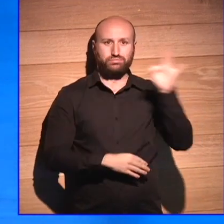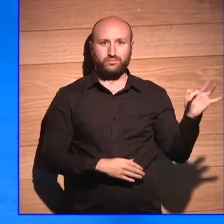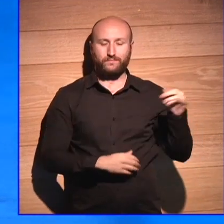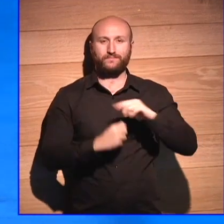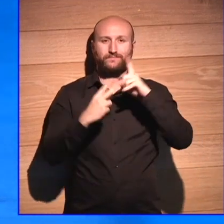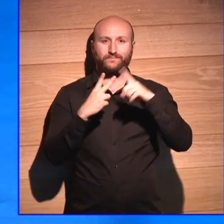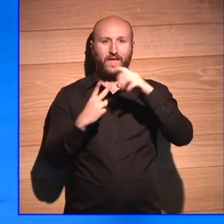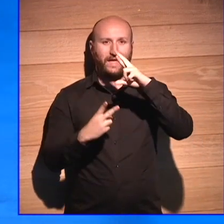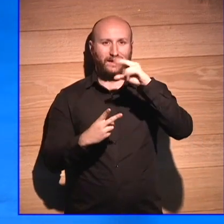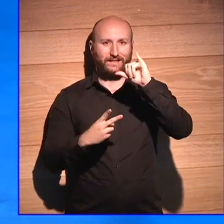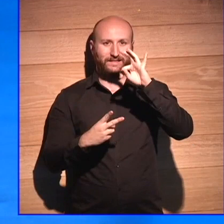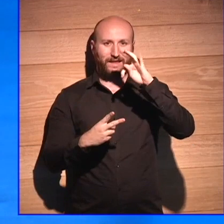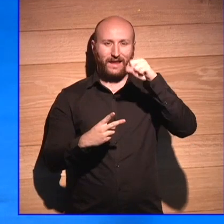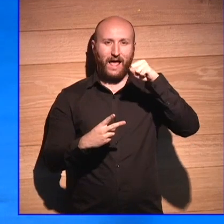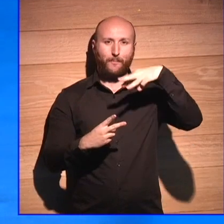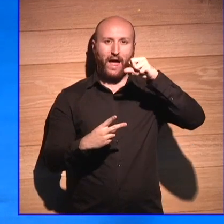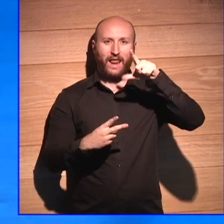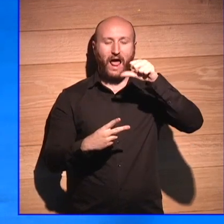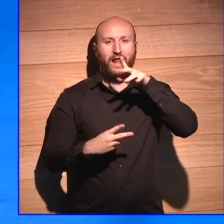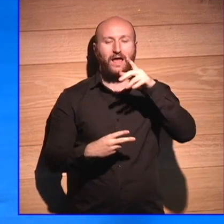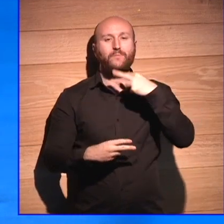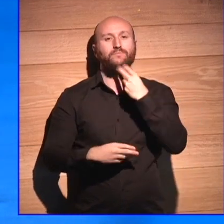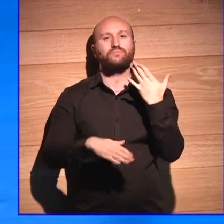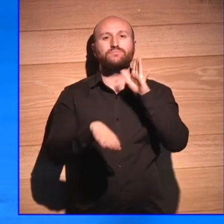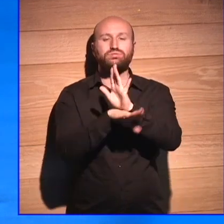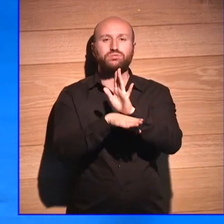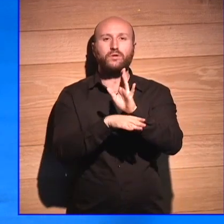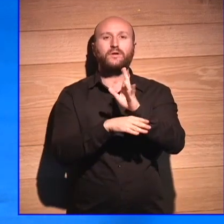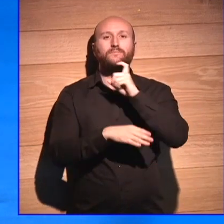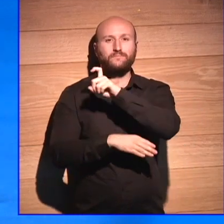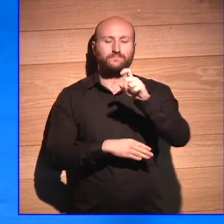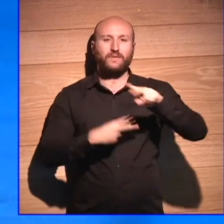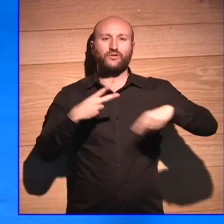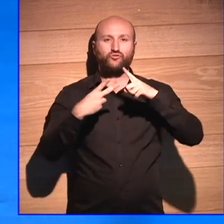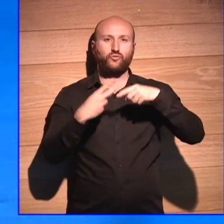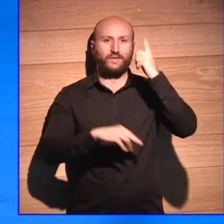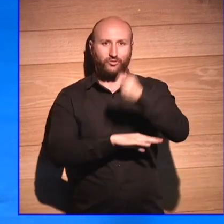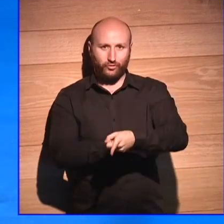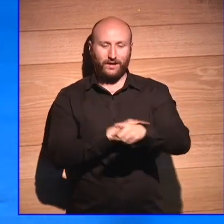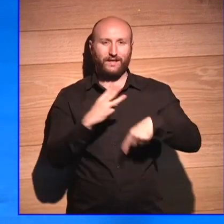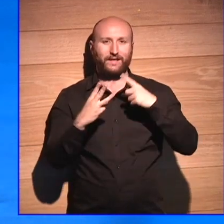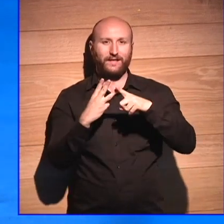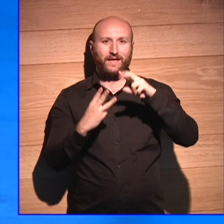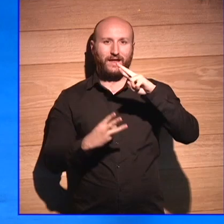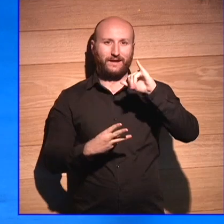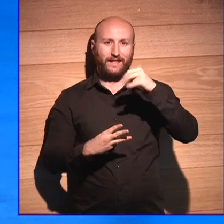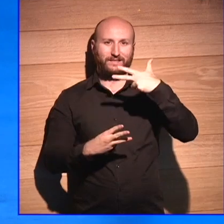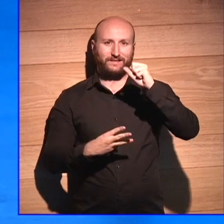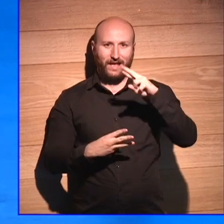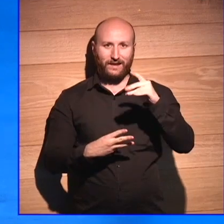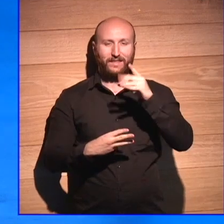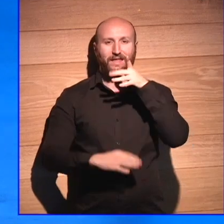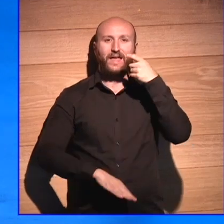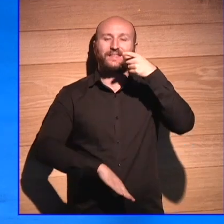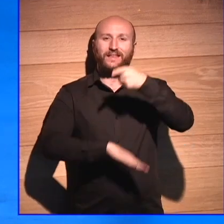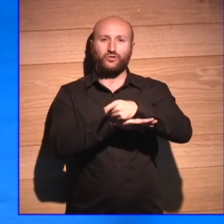A Cristina Maragall, como portavoz de la Fundación Pascual Maragall y subdirectora de este festival. A Richard Ramchur, director de The